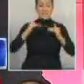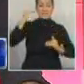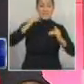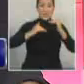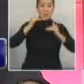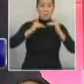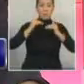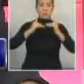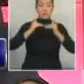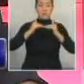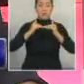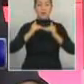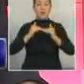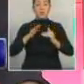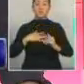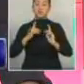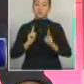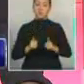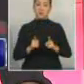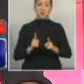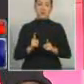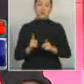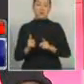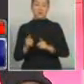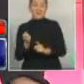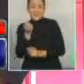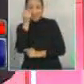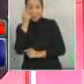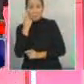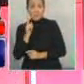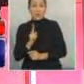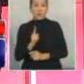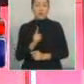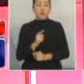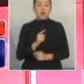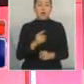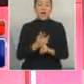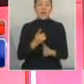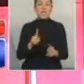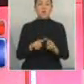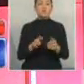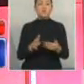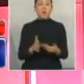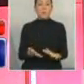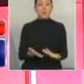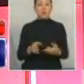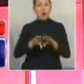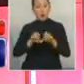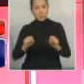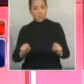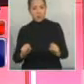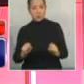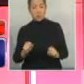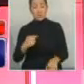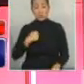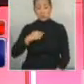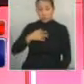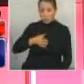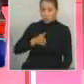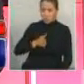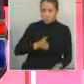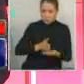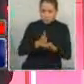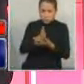han dicho ellos, no tengo yo que interpretarlos. Y yo veo que hay un muy buen espacio de acuerdo, si sigo al pie de la